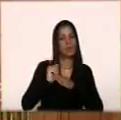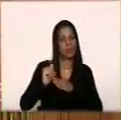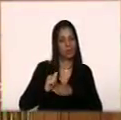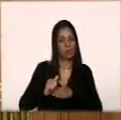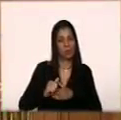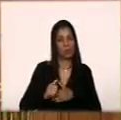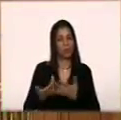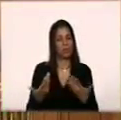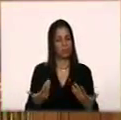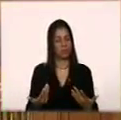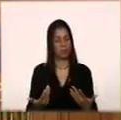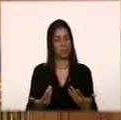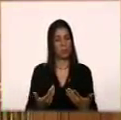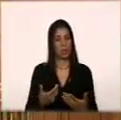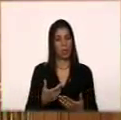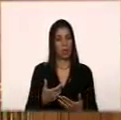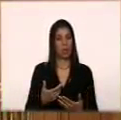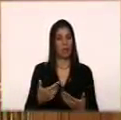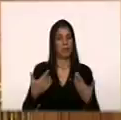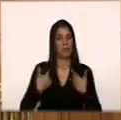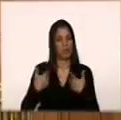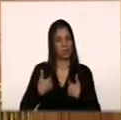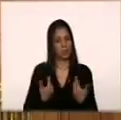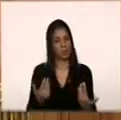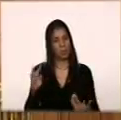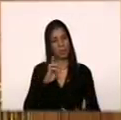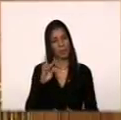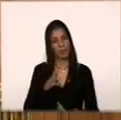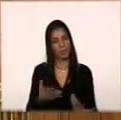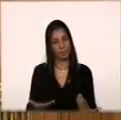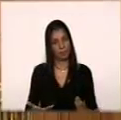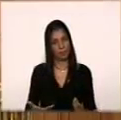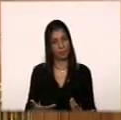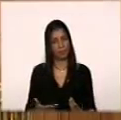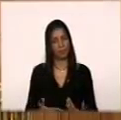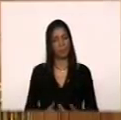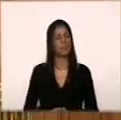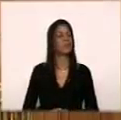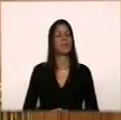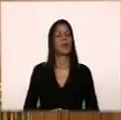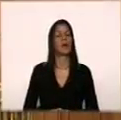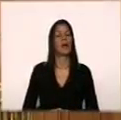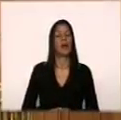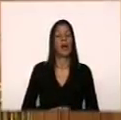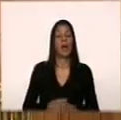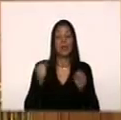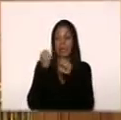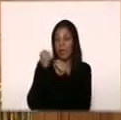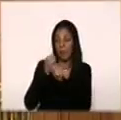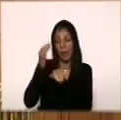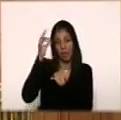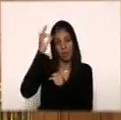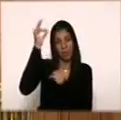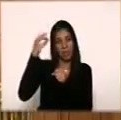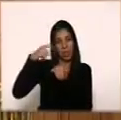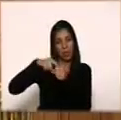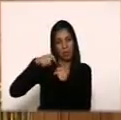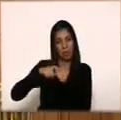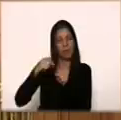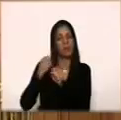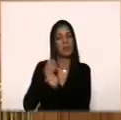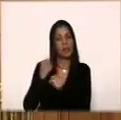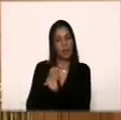pasando trabajo a muchos venezolanos en nuestro país? El CPT, compañeros y